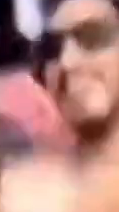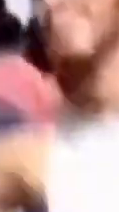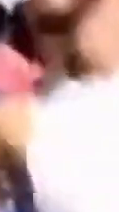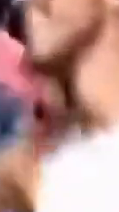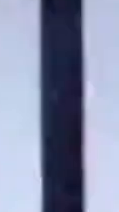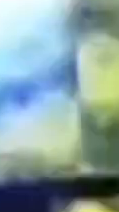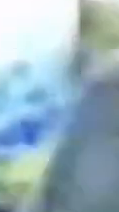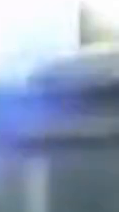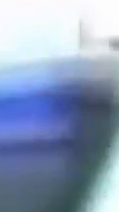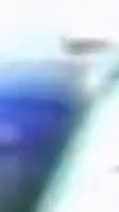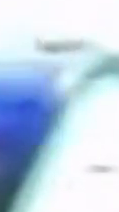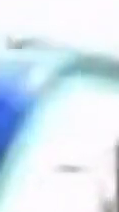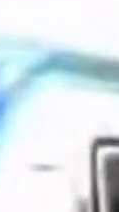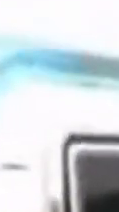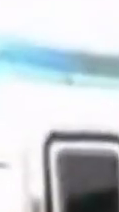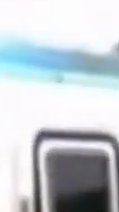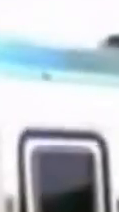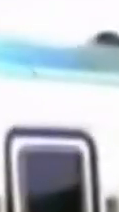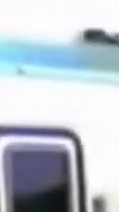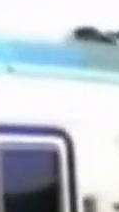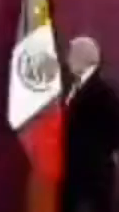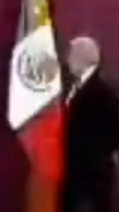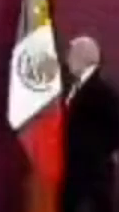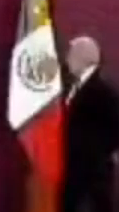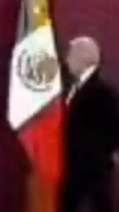internacionales. Tren Maya.